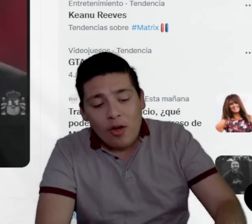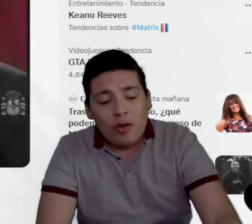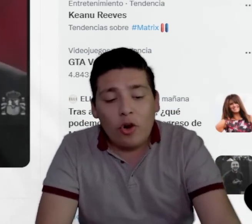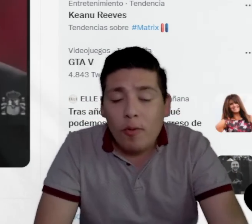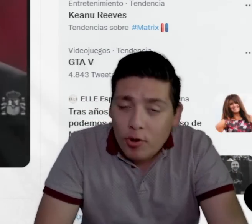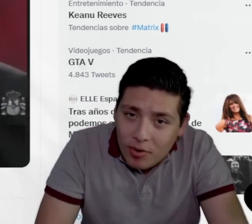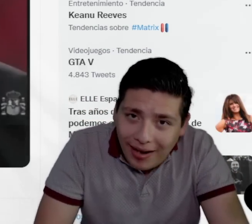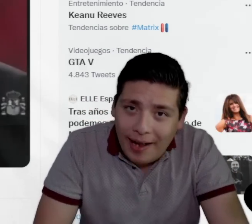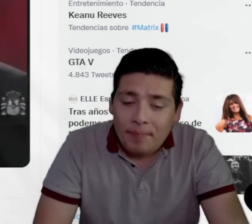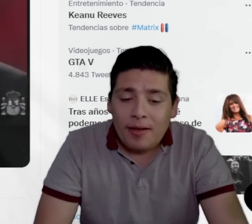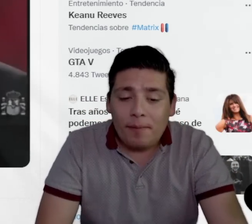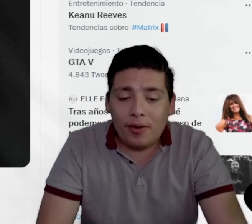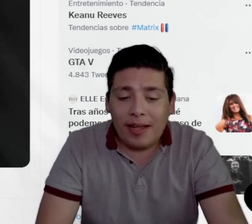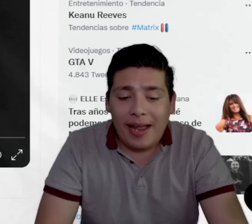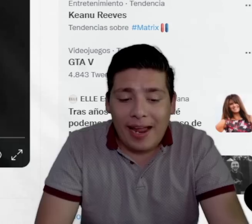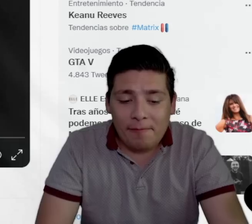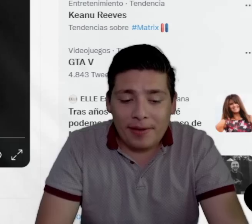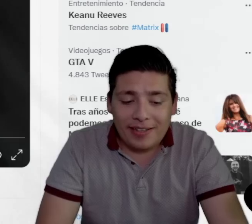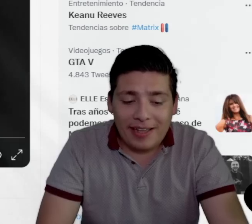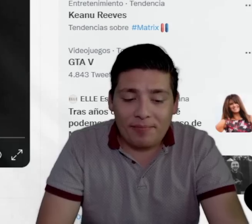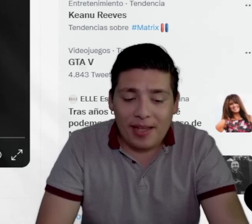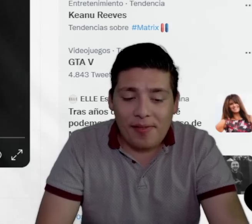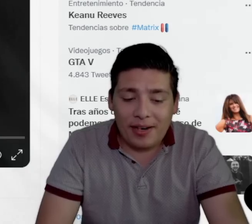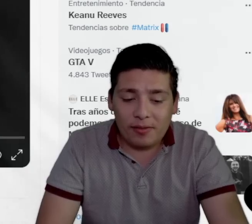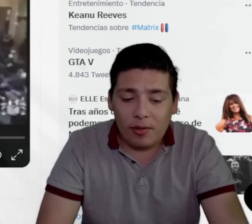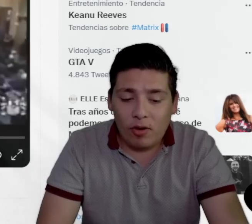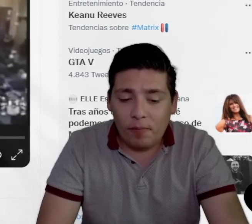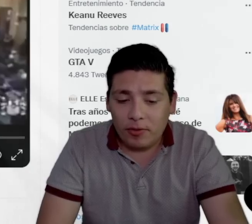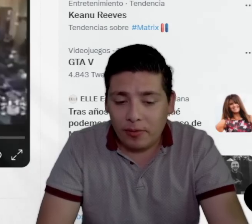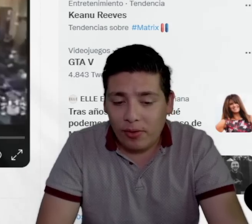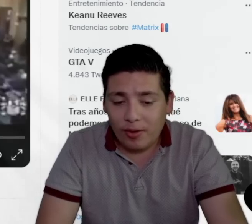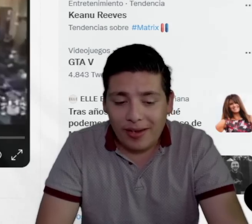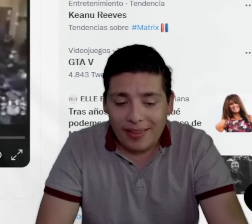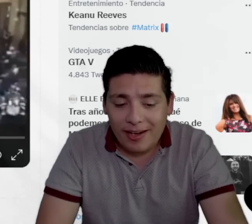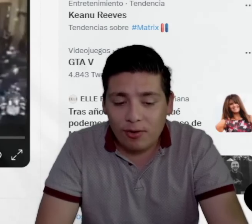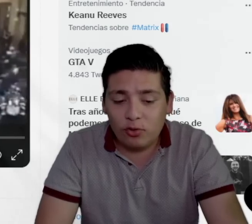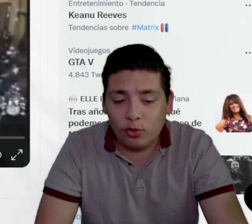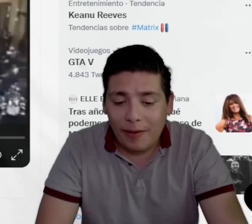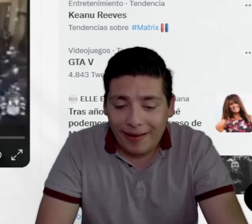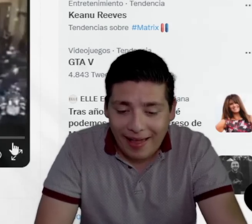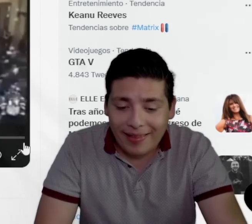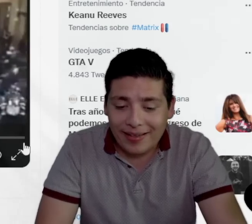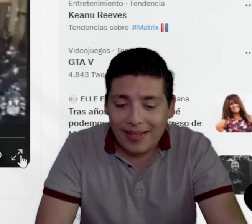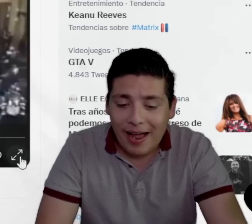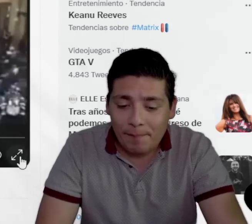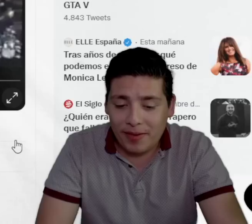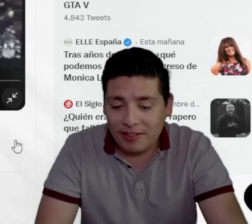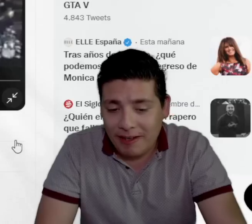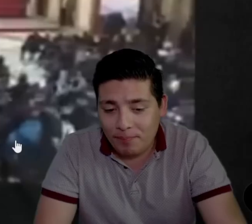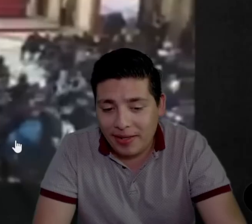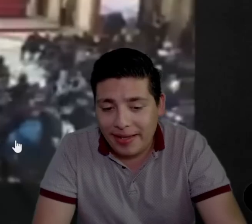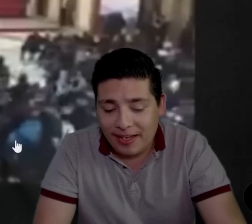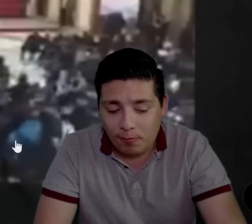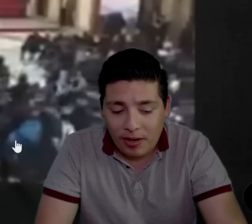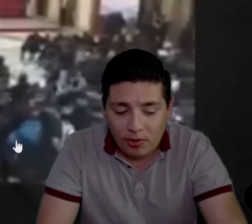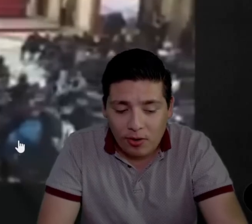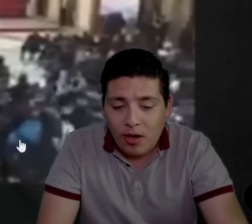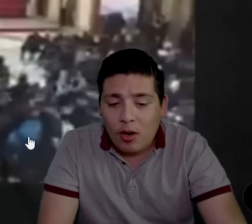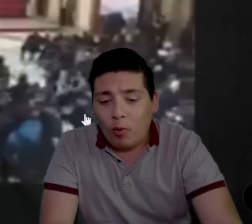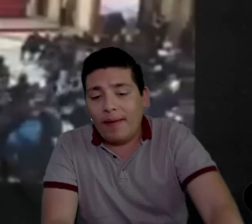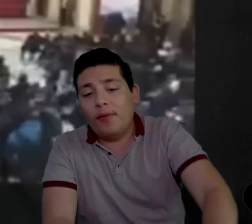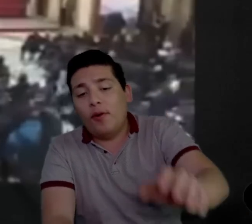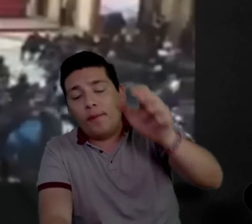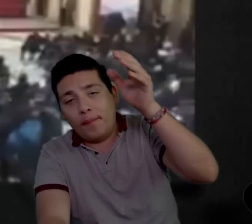recordarlo como nunca, porque el presidente Andrés Manuel López Obrador le dijo sus verdades al presidente